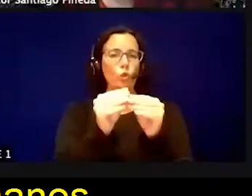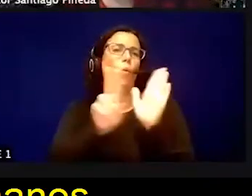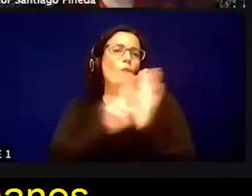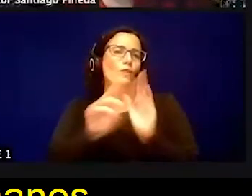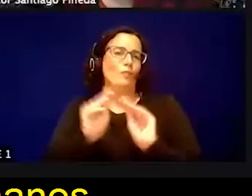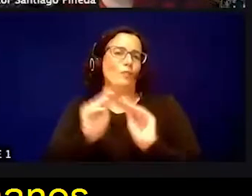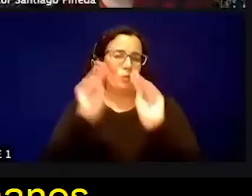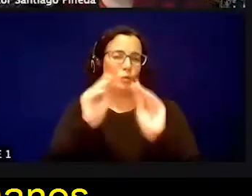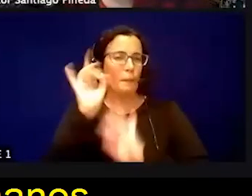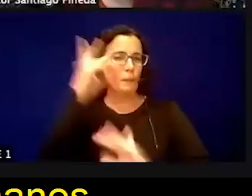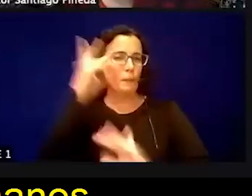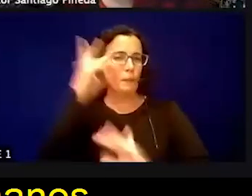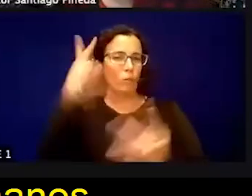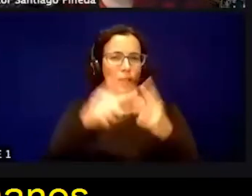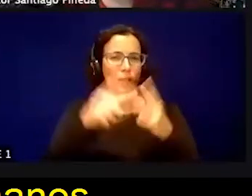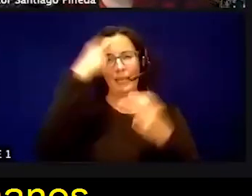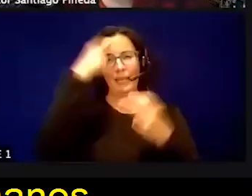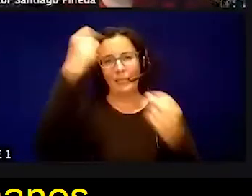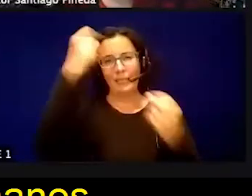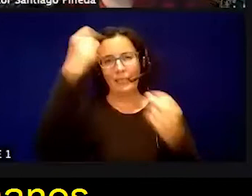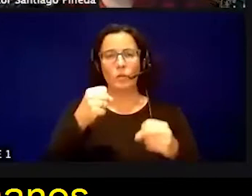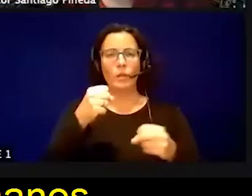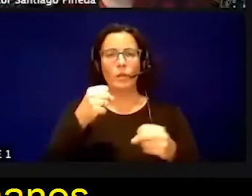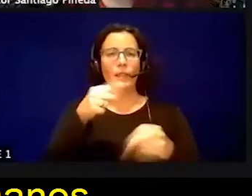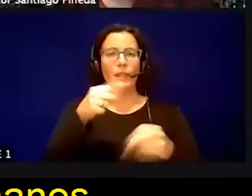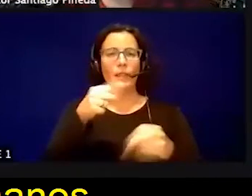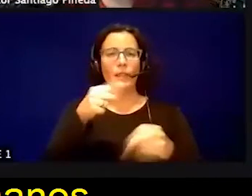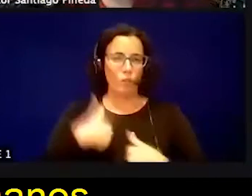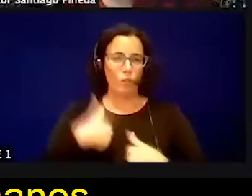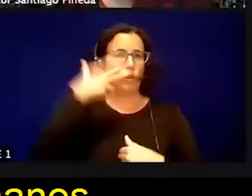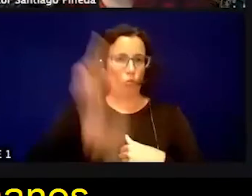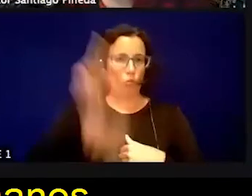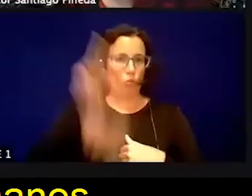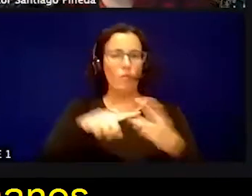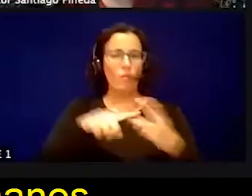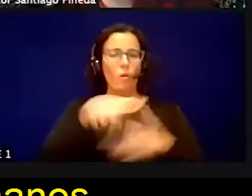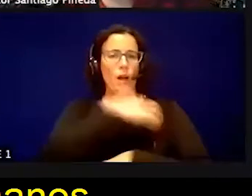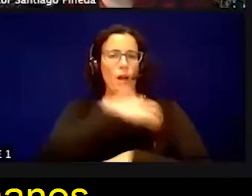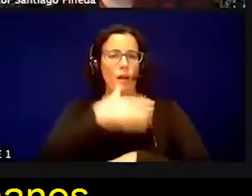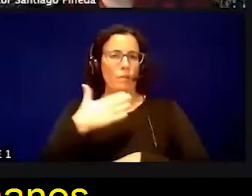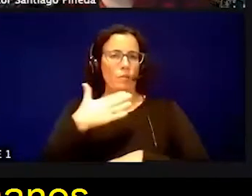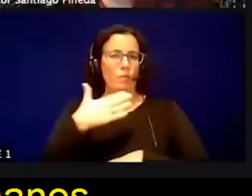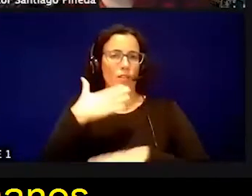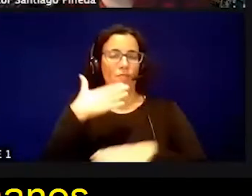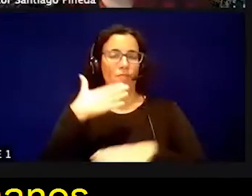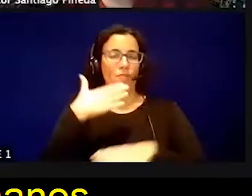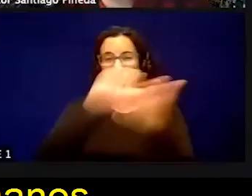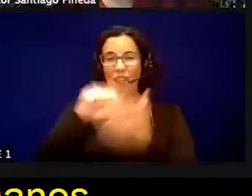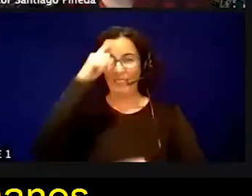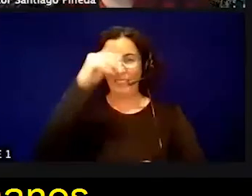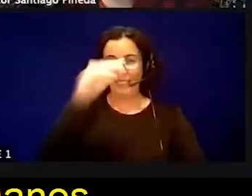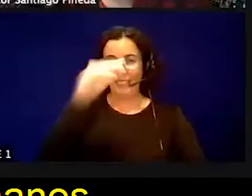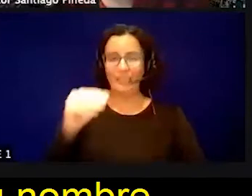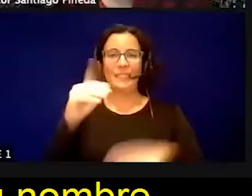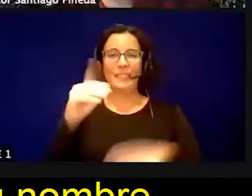social, experto en derechos humanos reconocido mundialmente, destacado académico en materia de ciudades inteligentes, inclusivas y